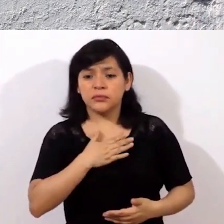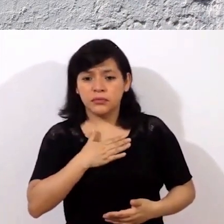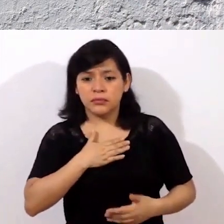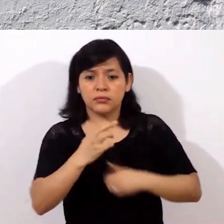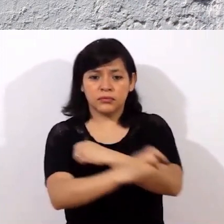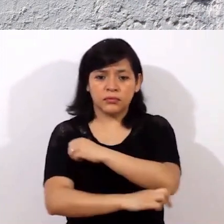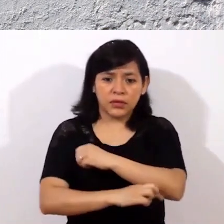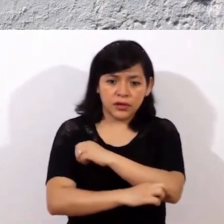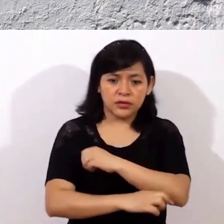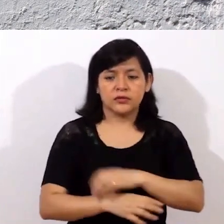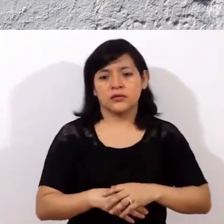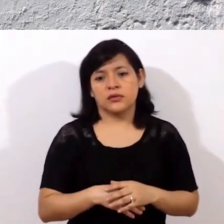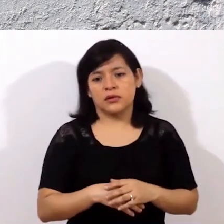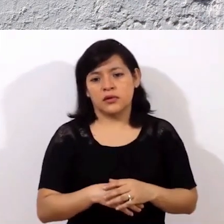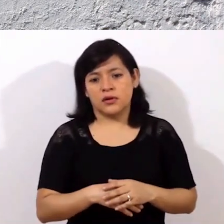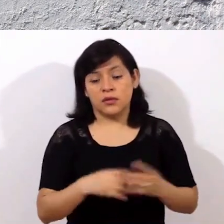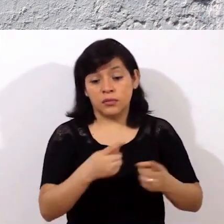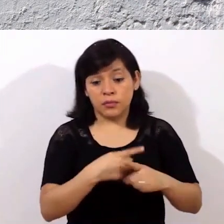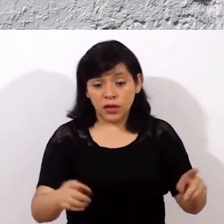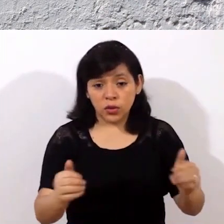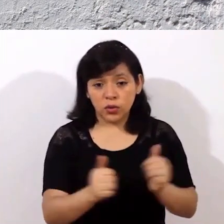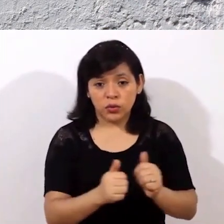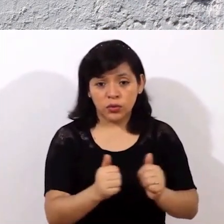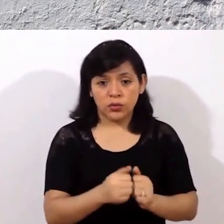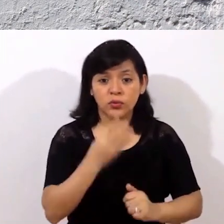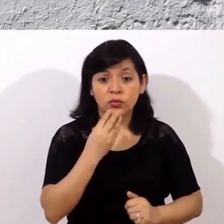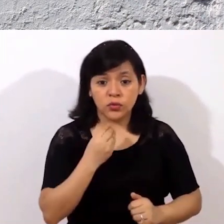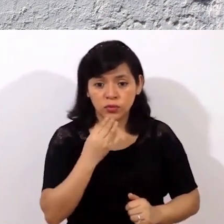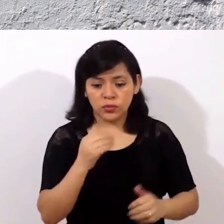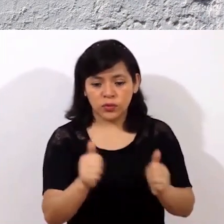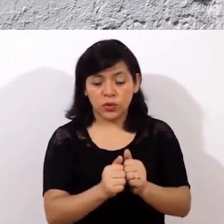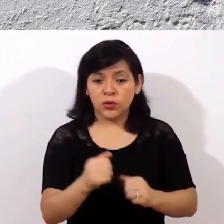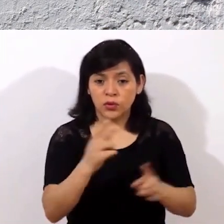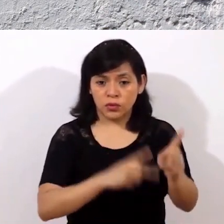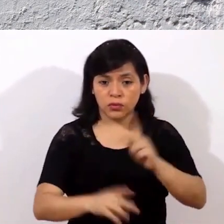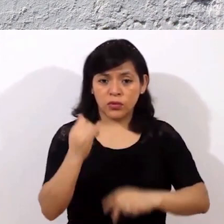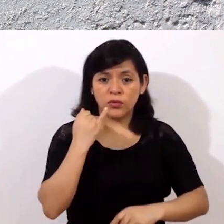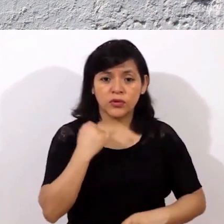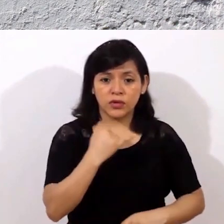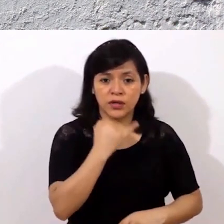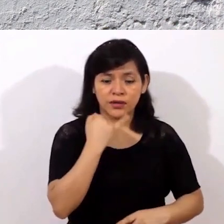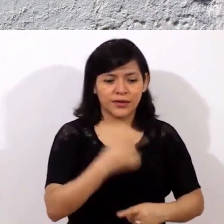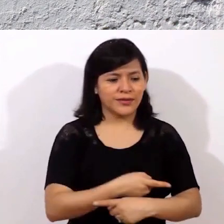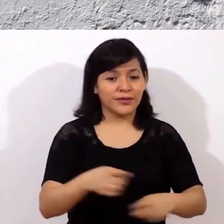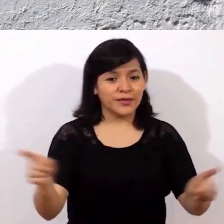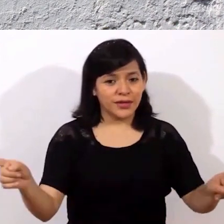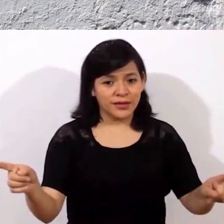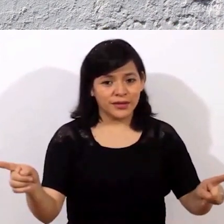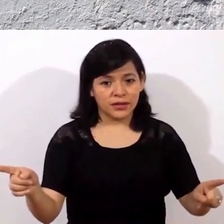nacionales. No así con el concepto judío. Y por eso ahora la tierra